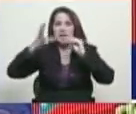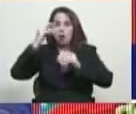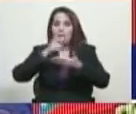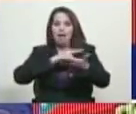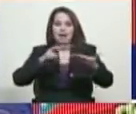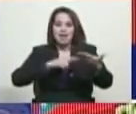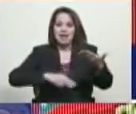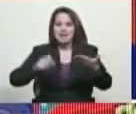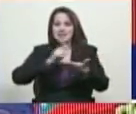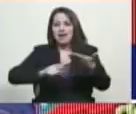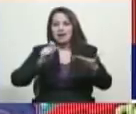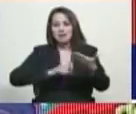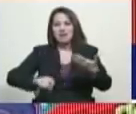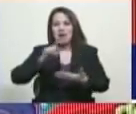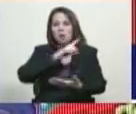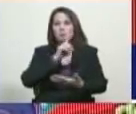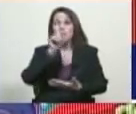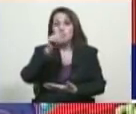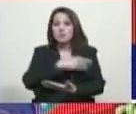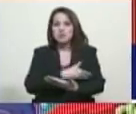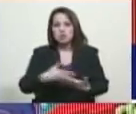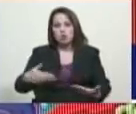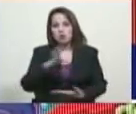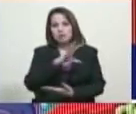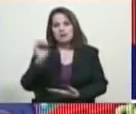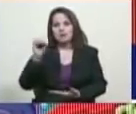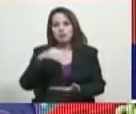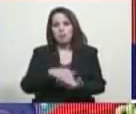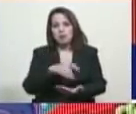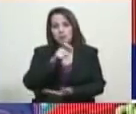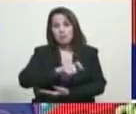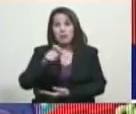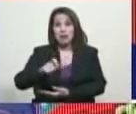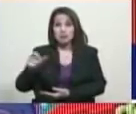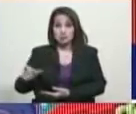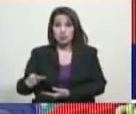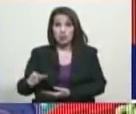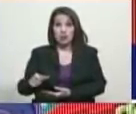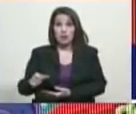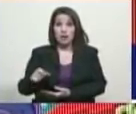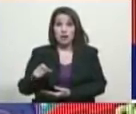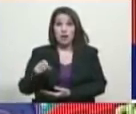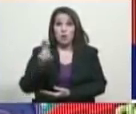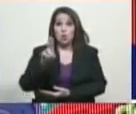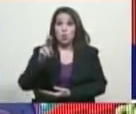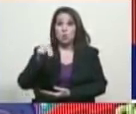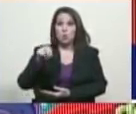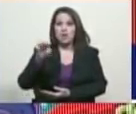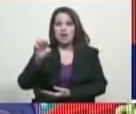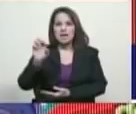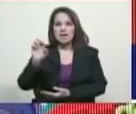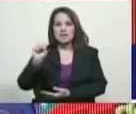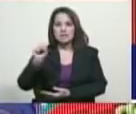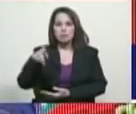de 1.500.000 venezolanos y venezolanas. Y la UNESCO declaró,